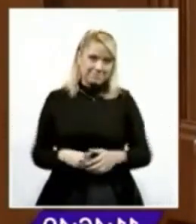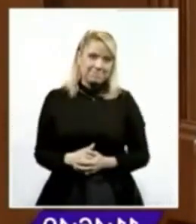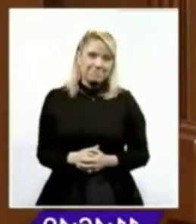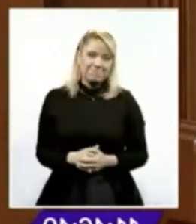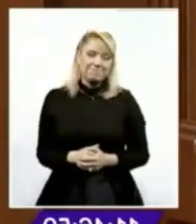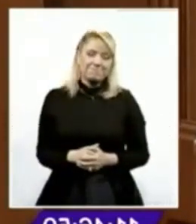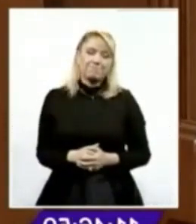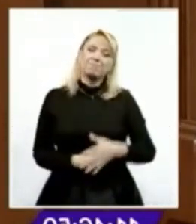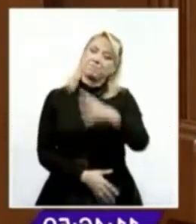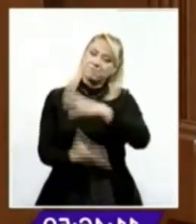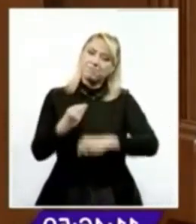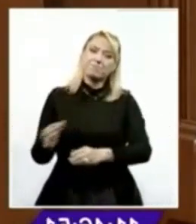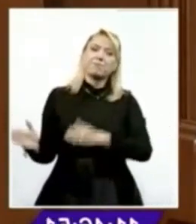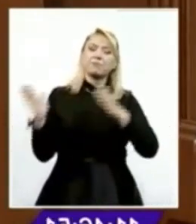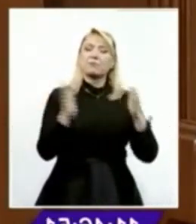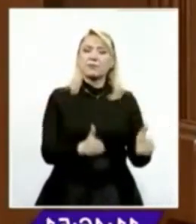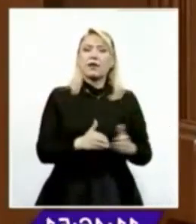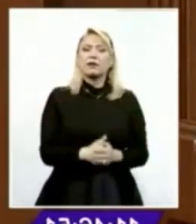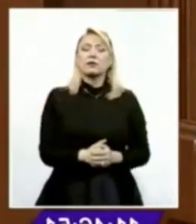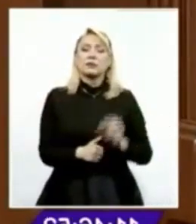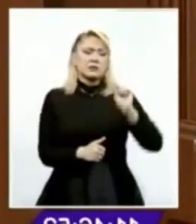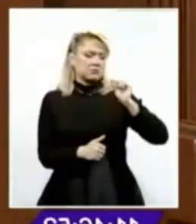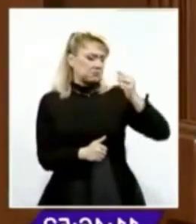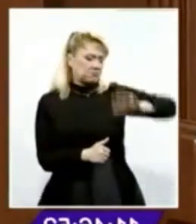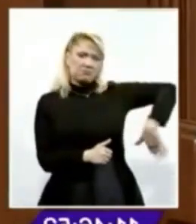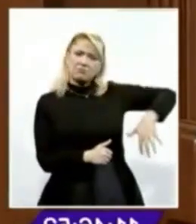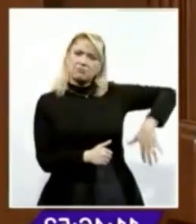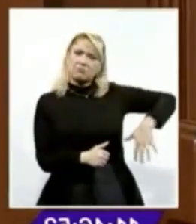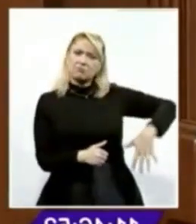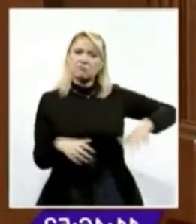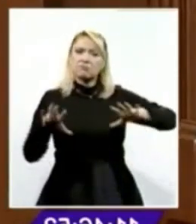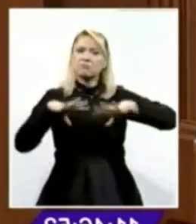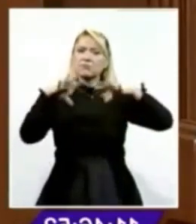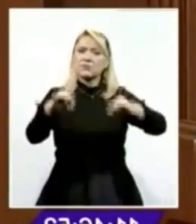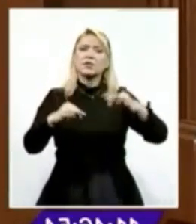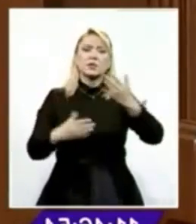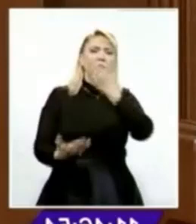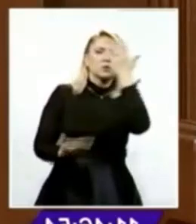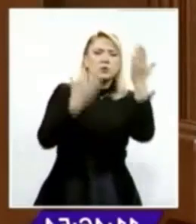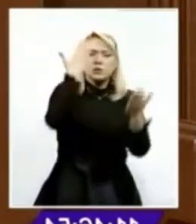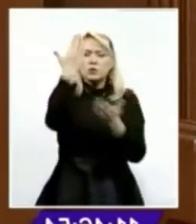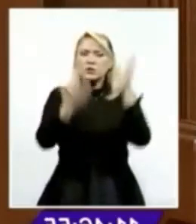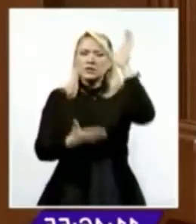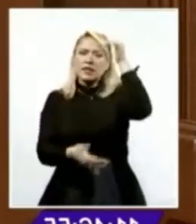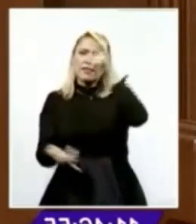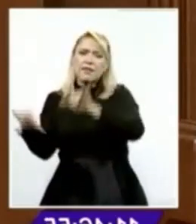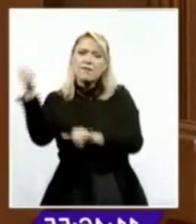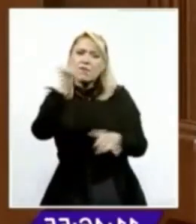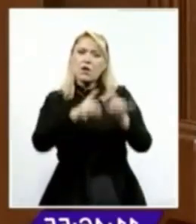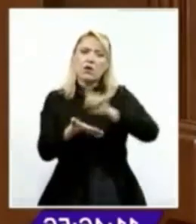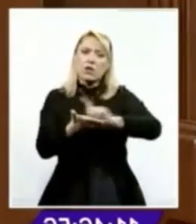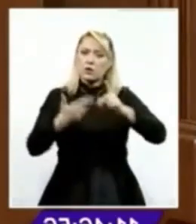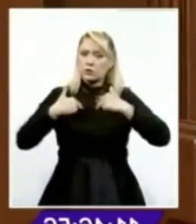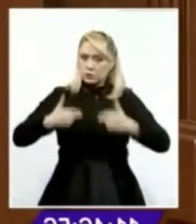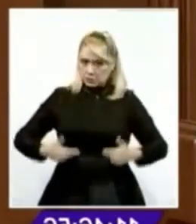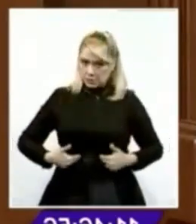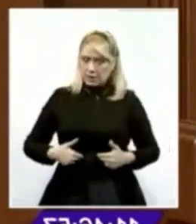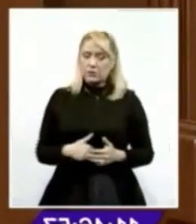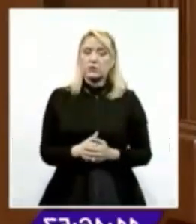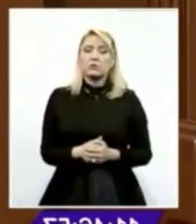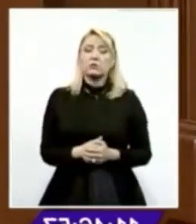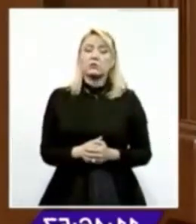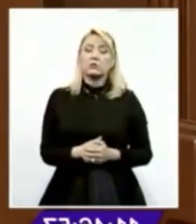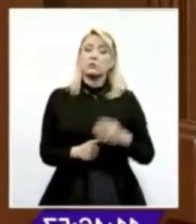lado, a través de la recién creada Unidad General de Conocimiento Científico y Derechos Humanos,